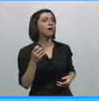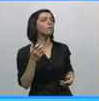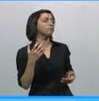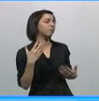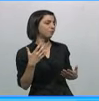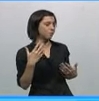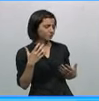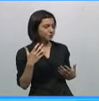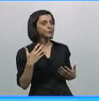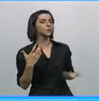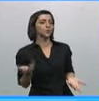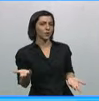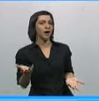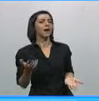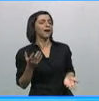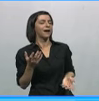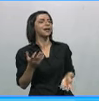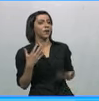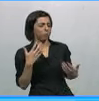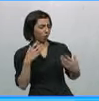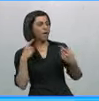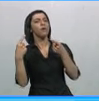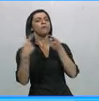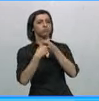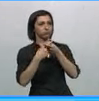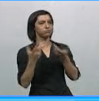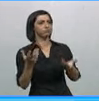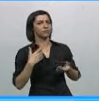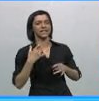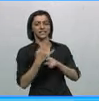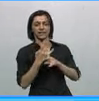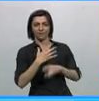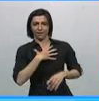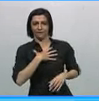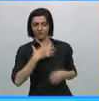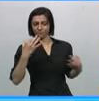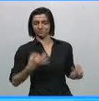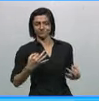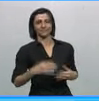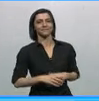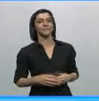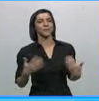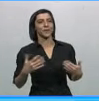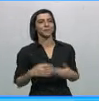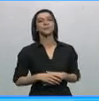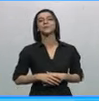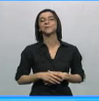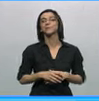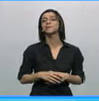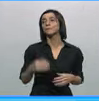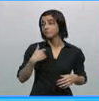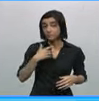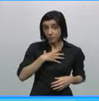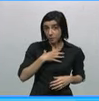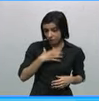Obviamente, es lo más importante, la moral. Ahí está. Es lo que nos moviliza. Eso es, obviamente, Patón. Yo me tengo muchísima confianza. ¿Sabes